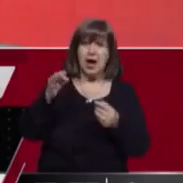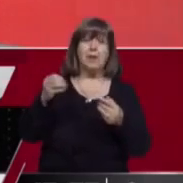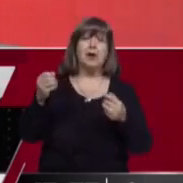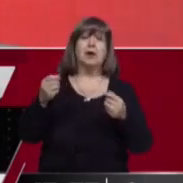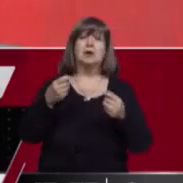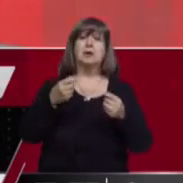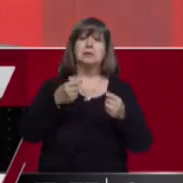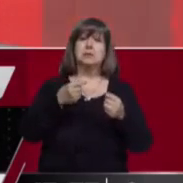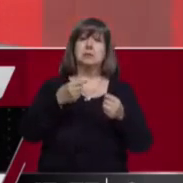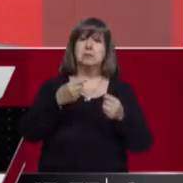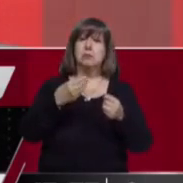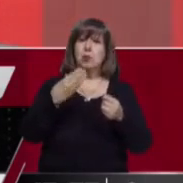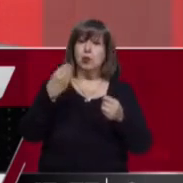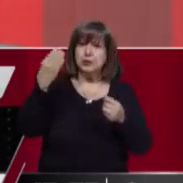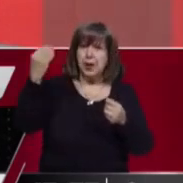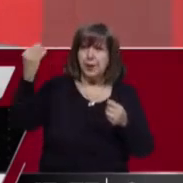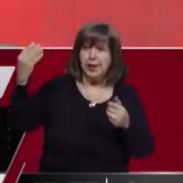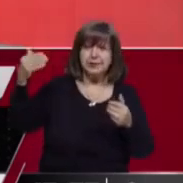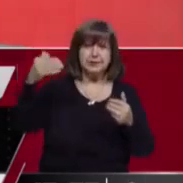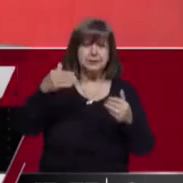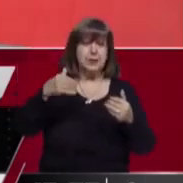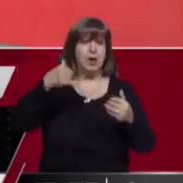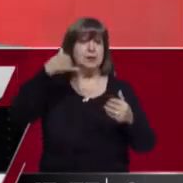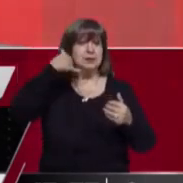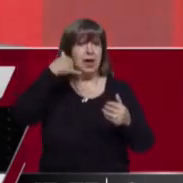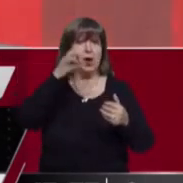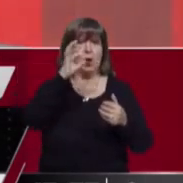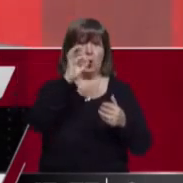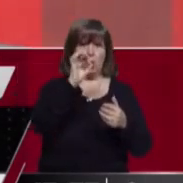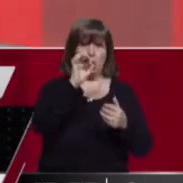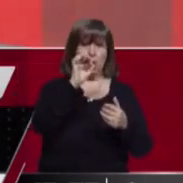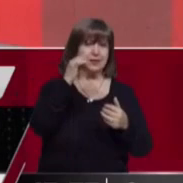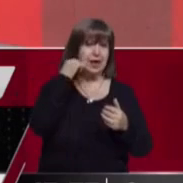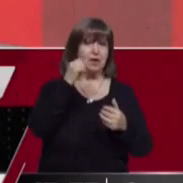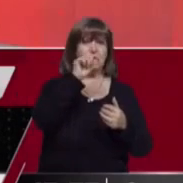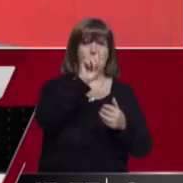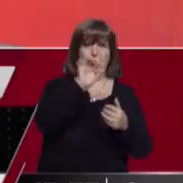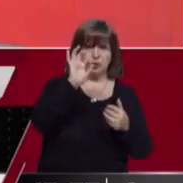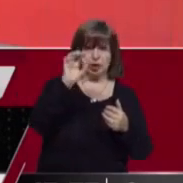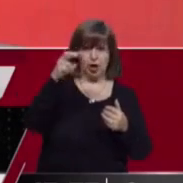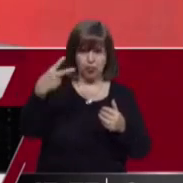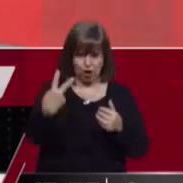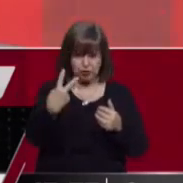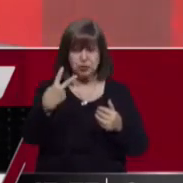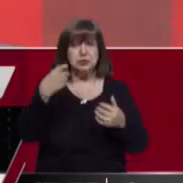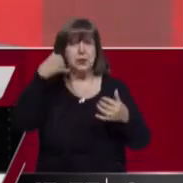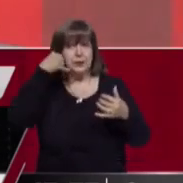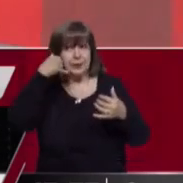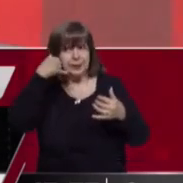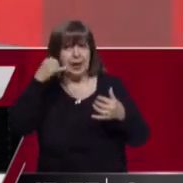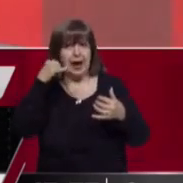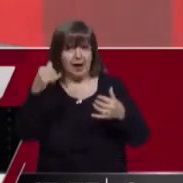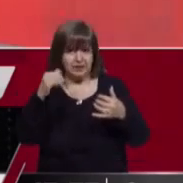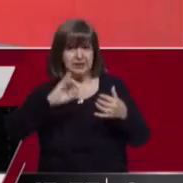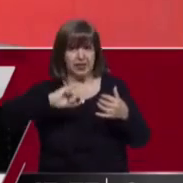ingresan al 102, que es el número para llamar ante una situación de maltrato